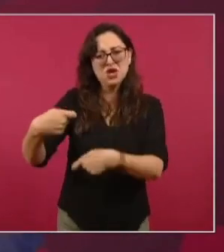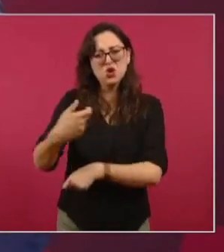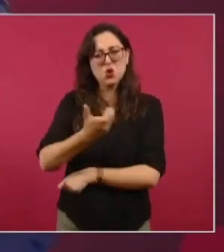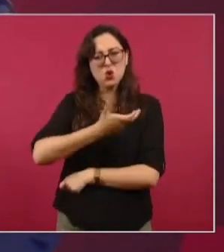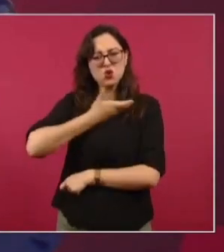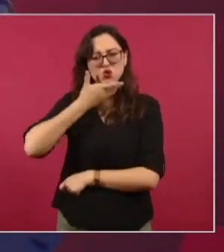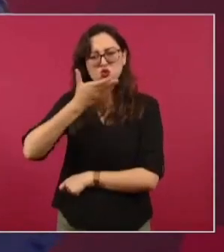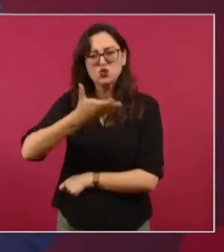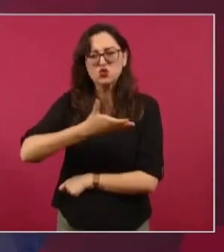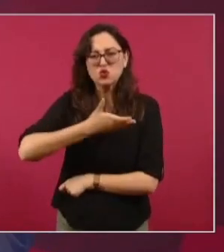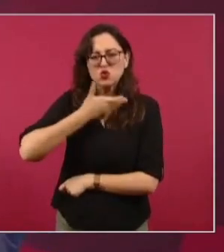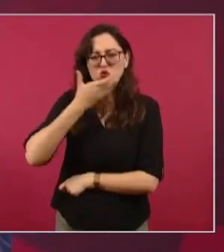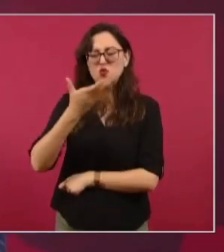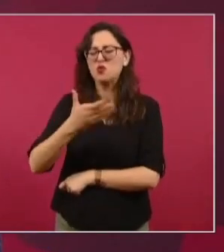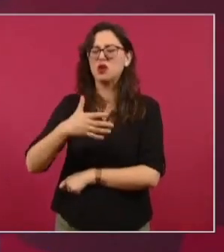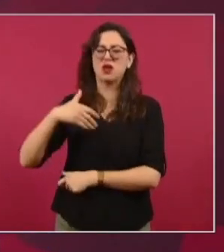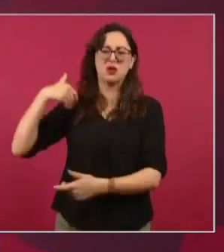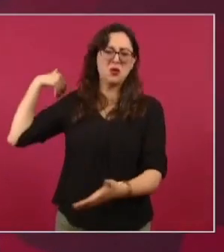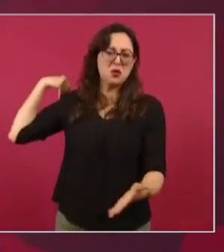civilizaciones